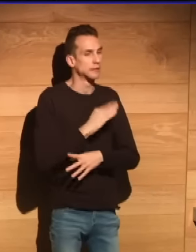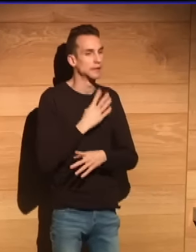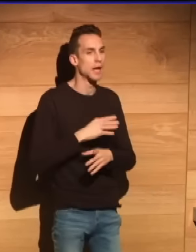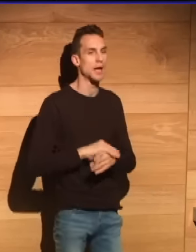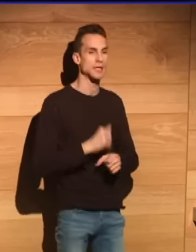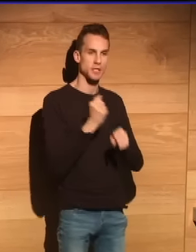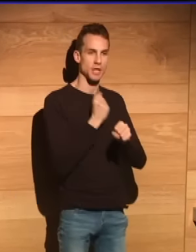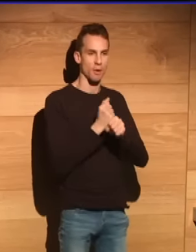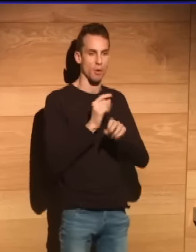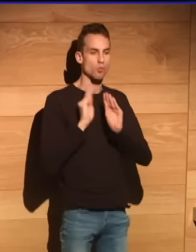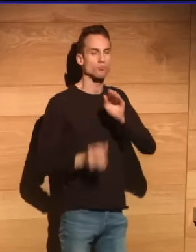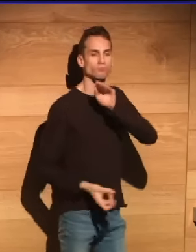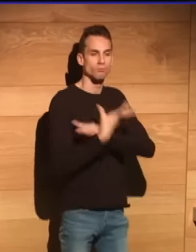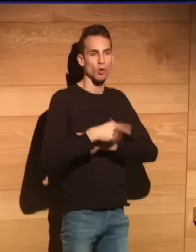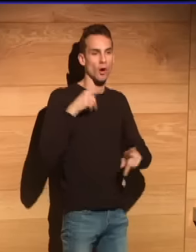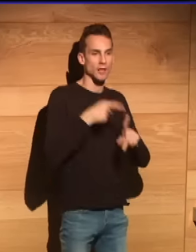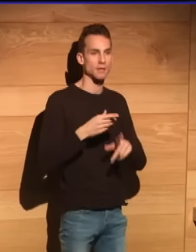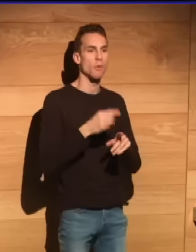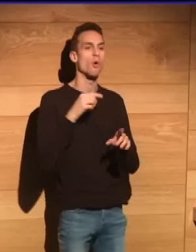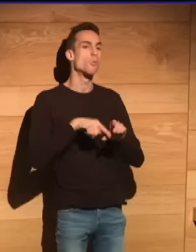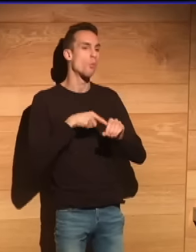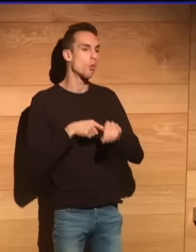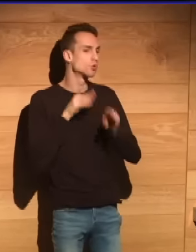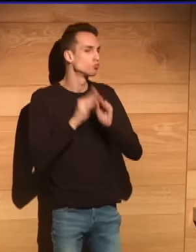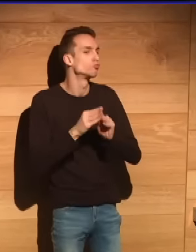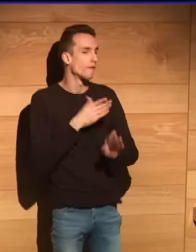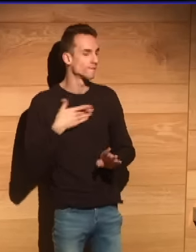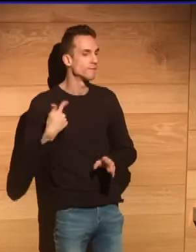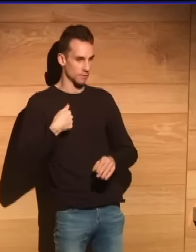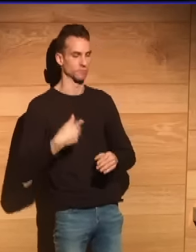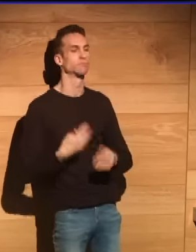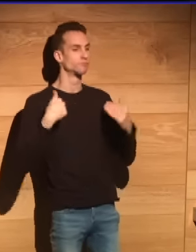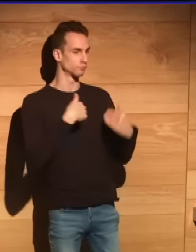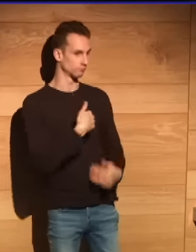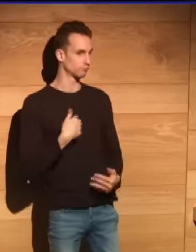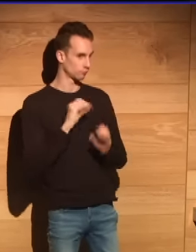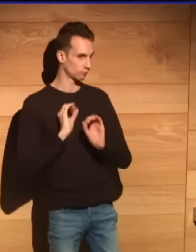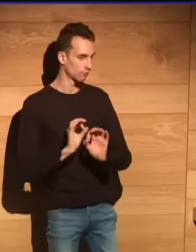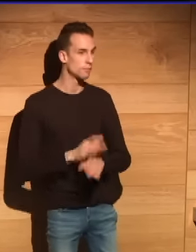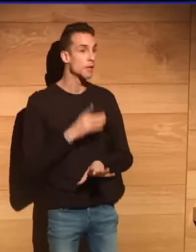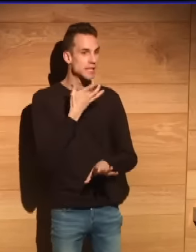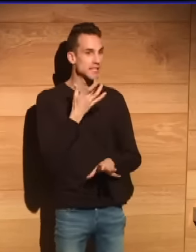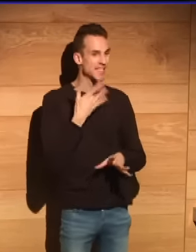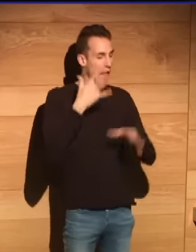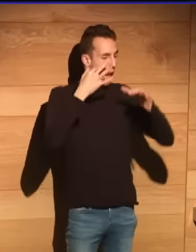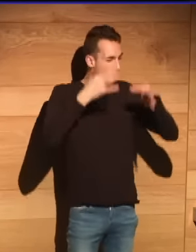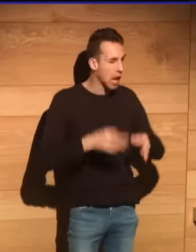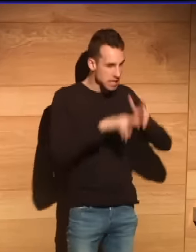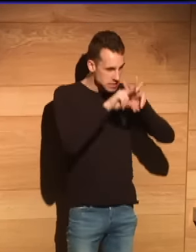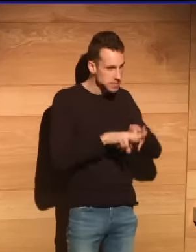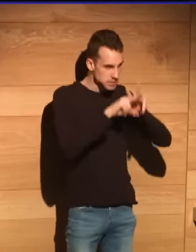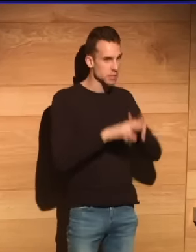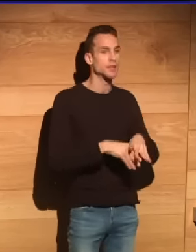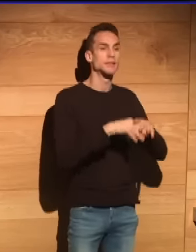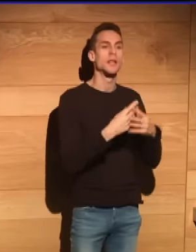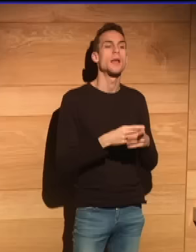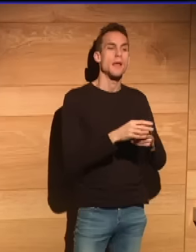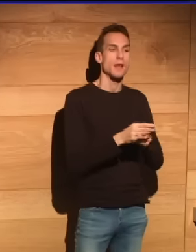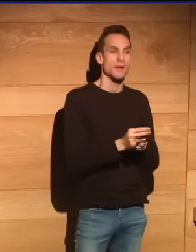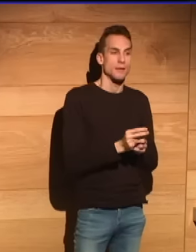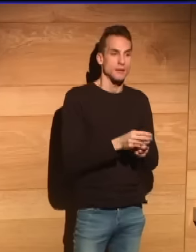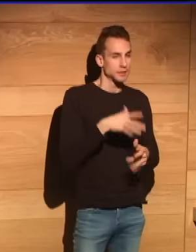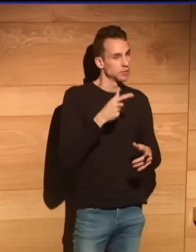Pero si nos vamos a las cifras de empleamiento digital, es decir, de cuántas mujeres lideran startups digitales y tecnológicas en España, es solo